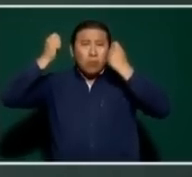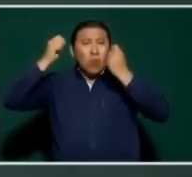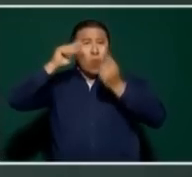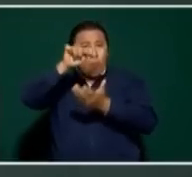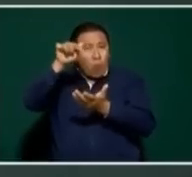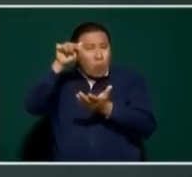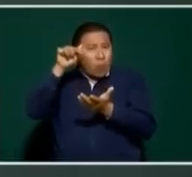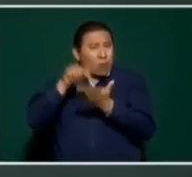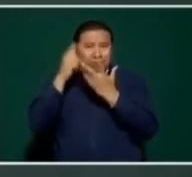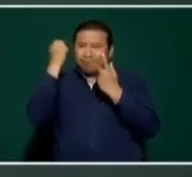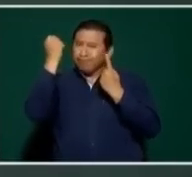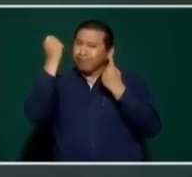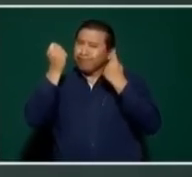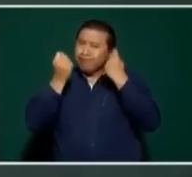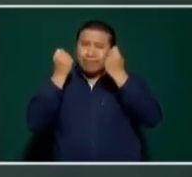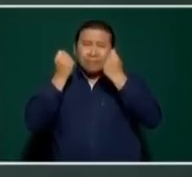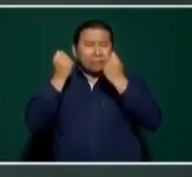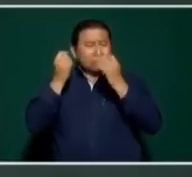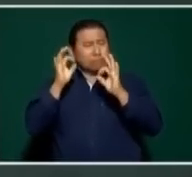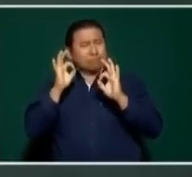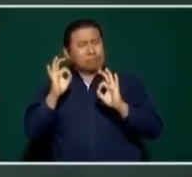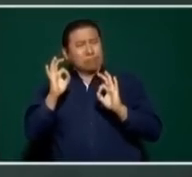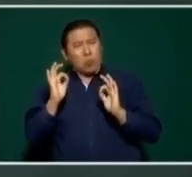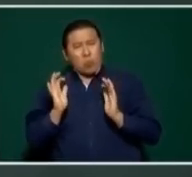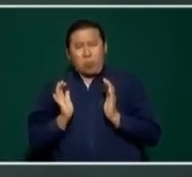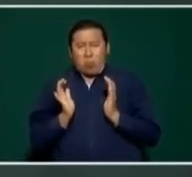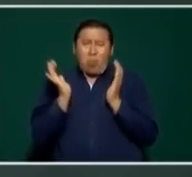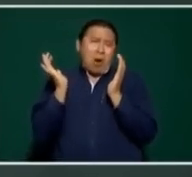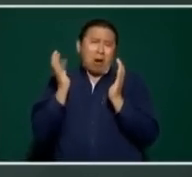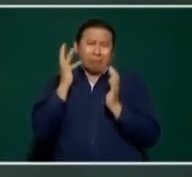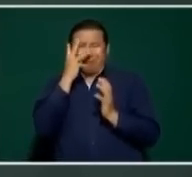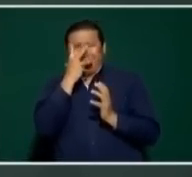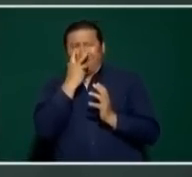zona turística excepcional.